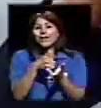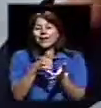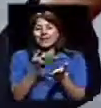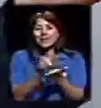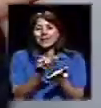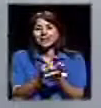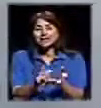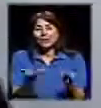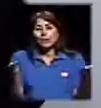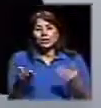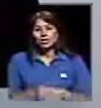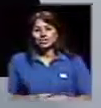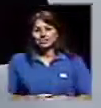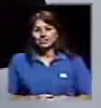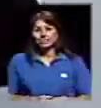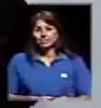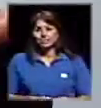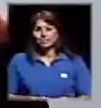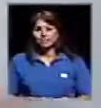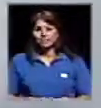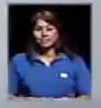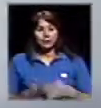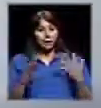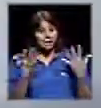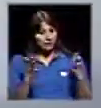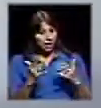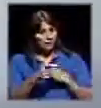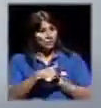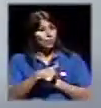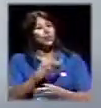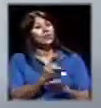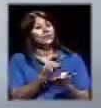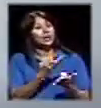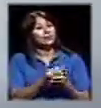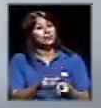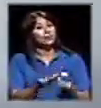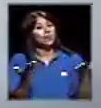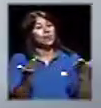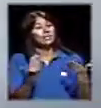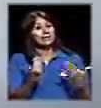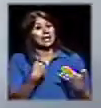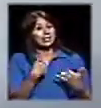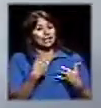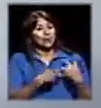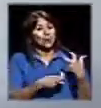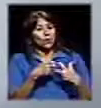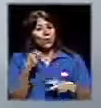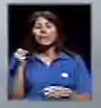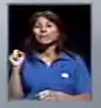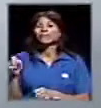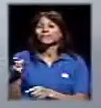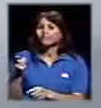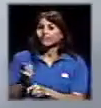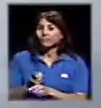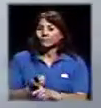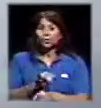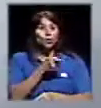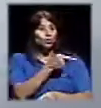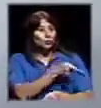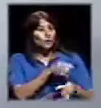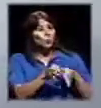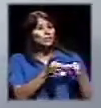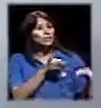ya de alguna manera están en problemas. De hecho, me parece que usted lo ilustró con datos y con una